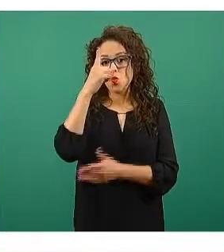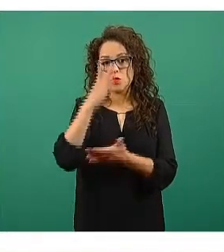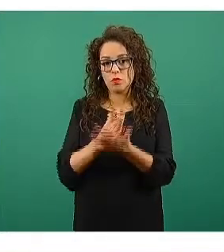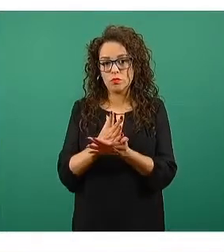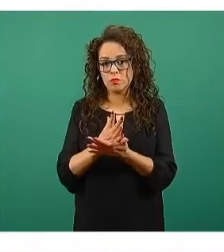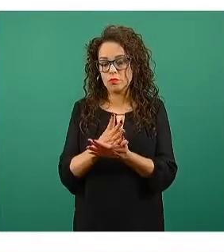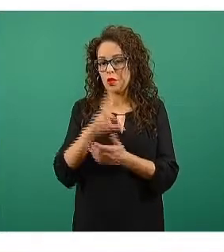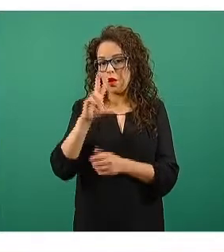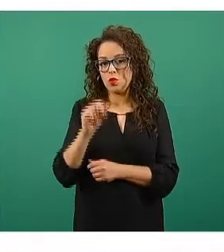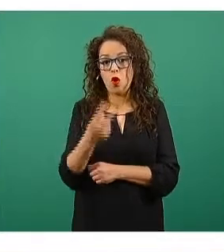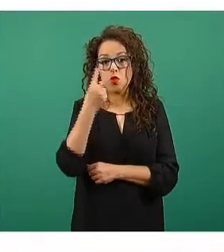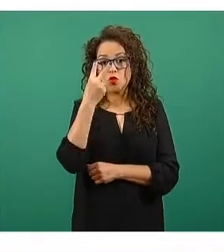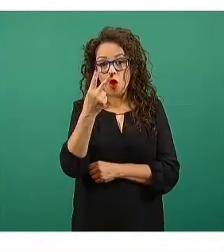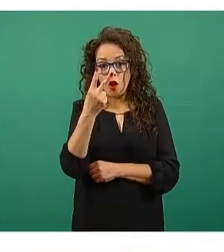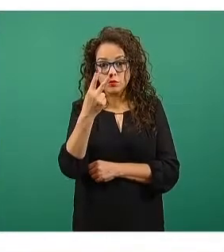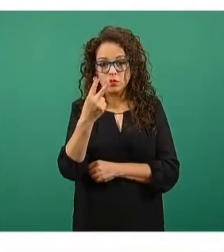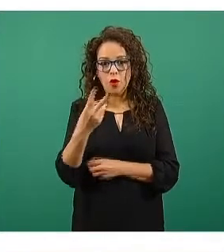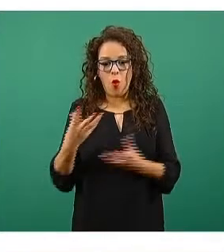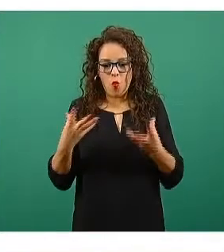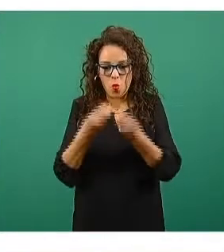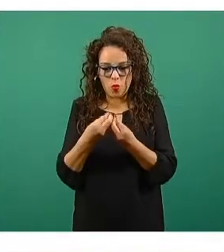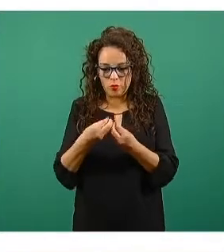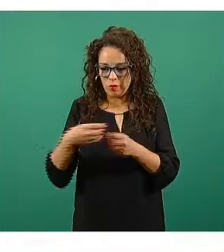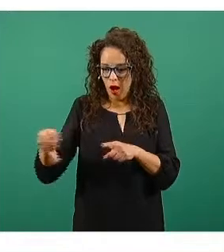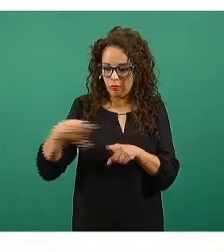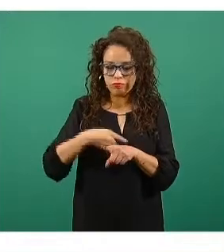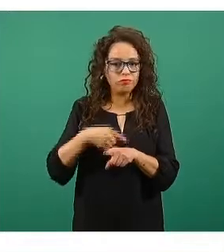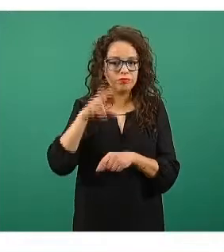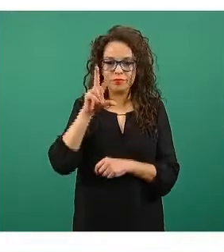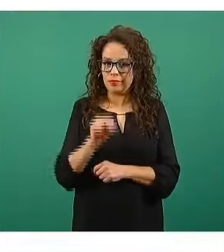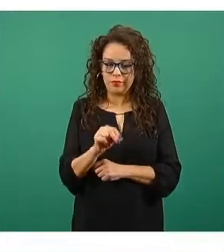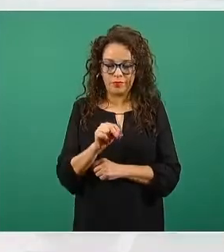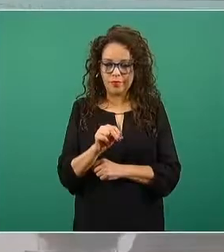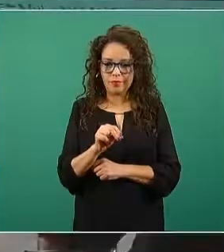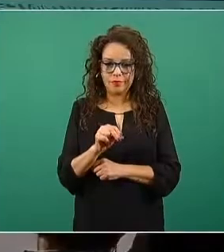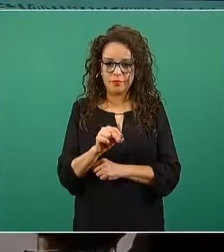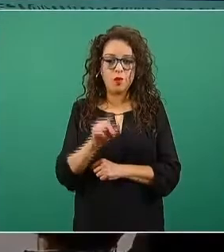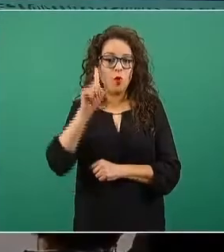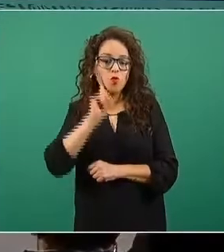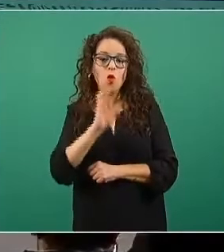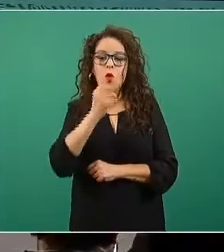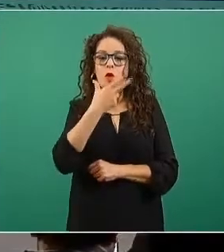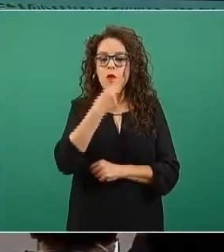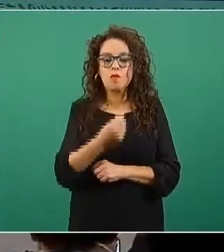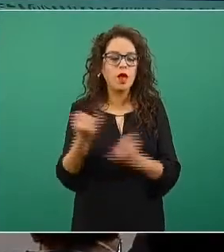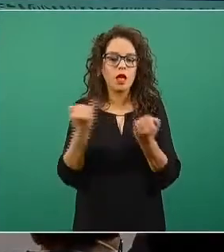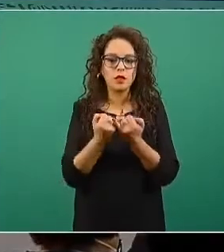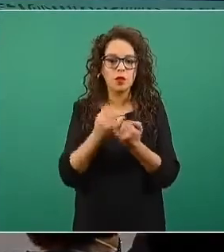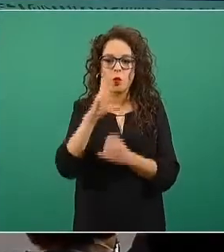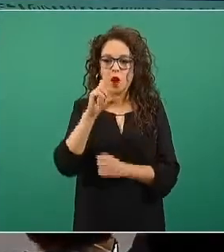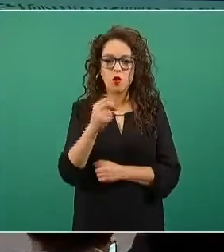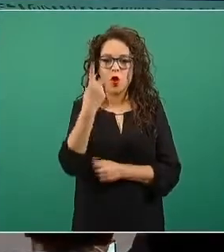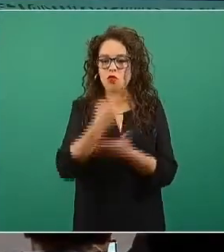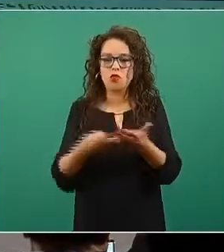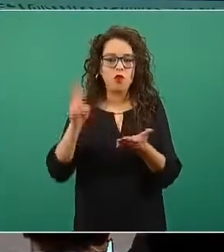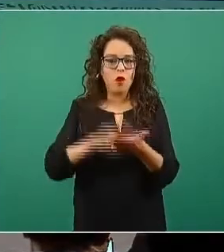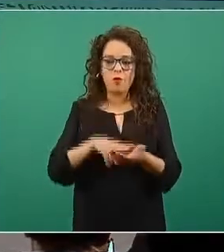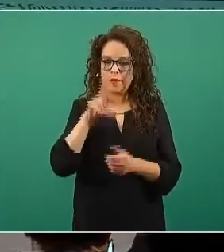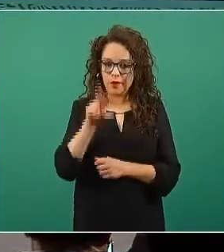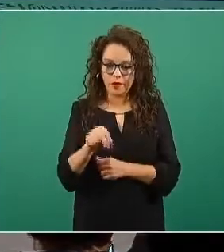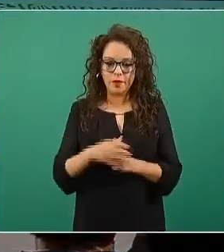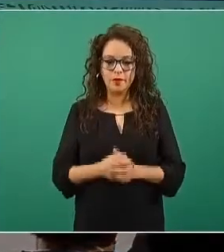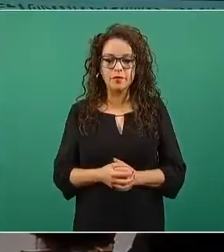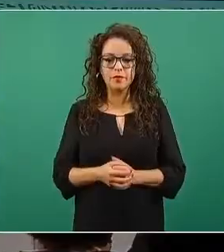usar dos condones al mismo tiempo, sean internos o externos. La que sigue, por favor. Otras recomendaciones